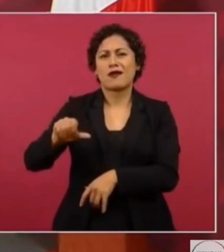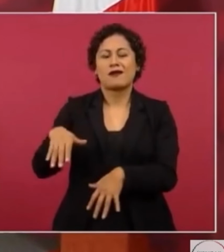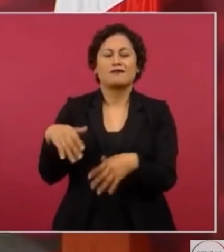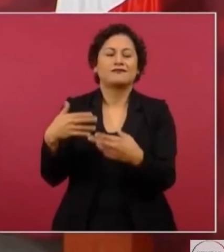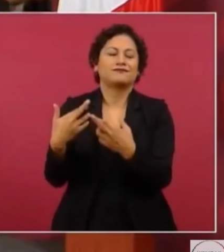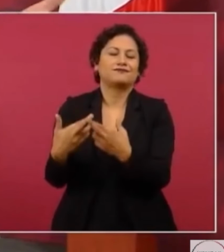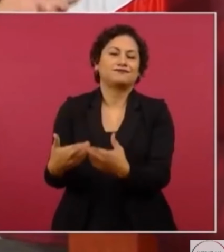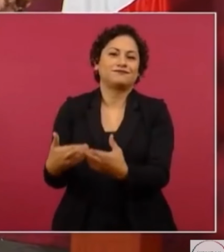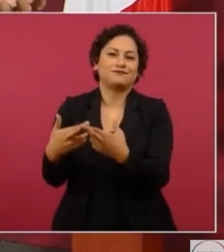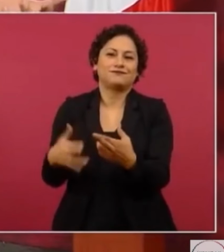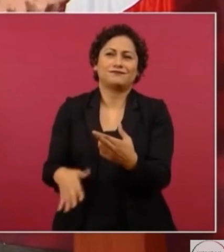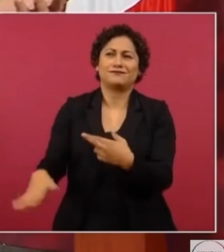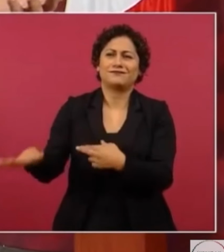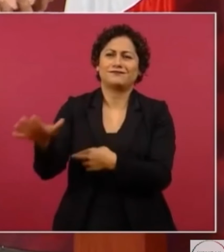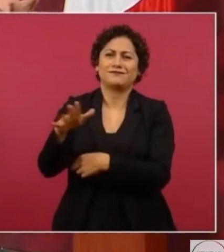las piezas colosales,